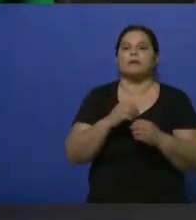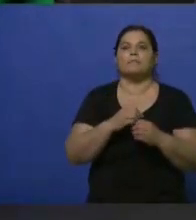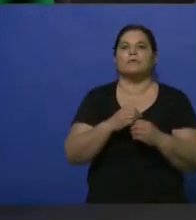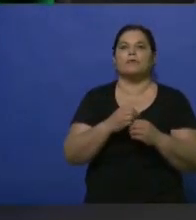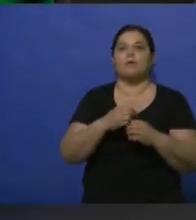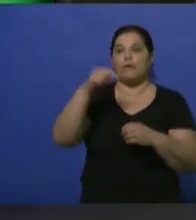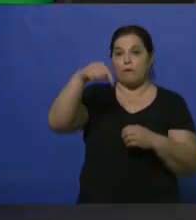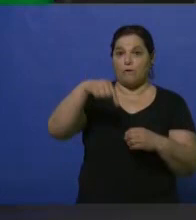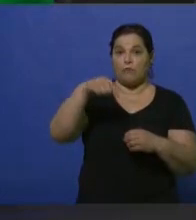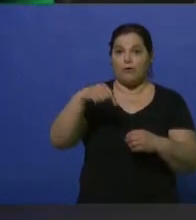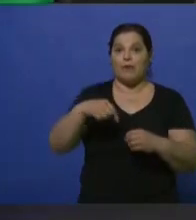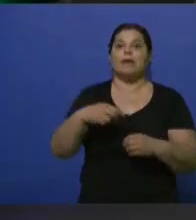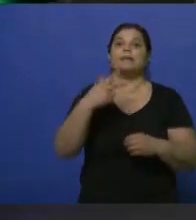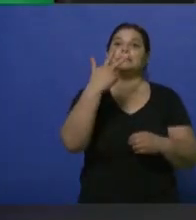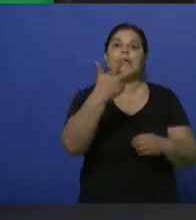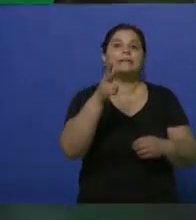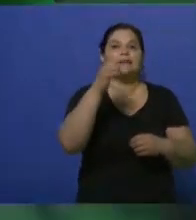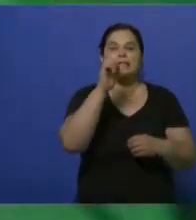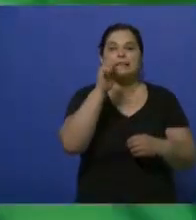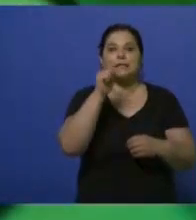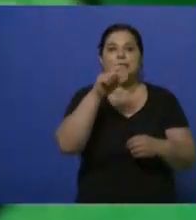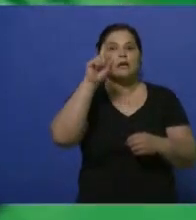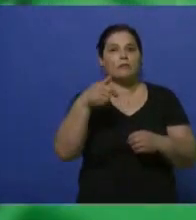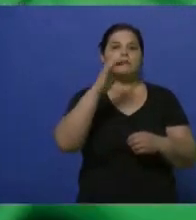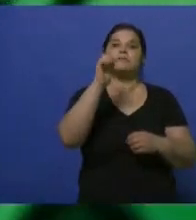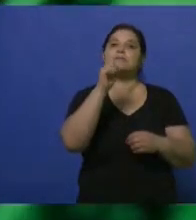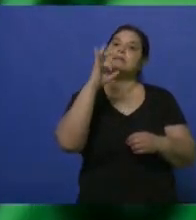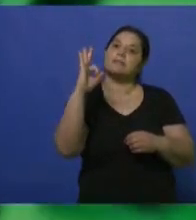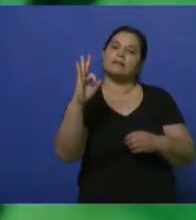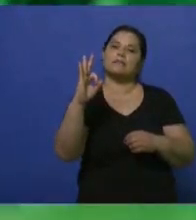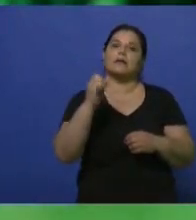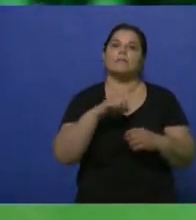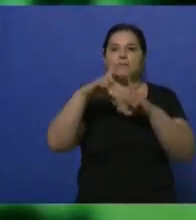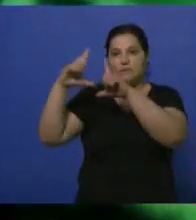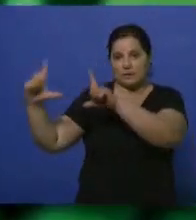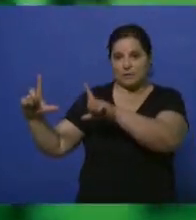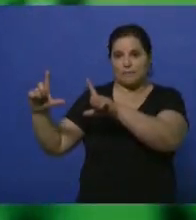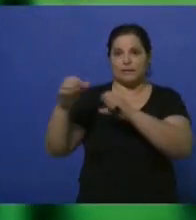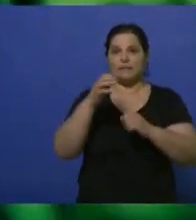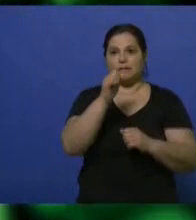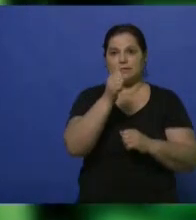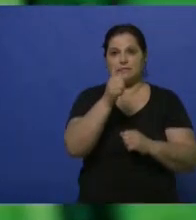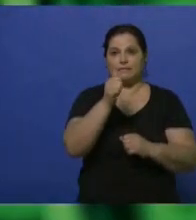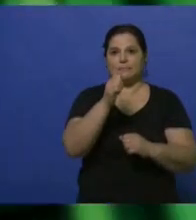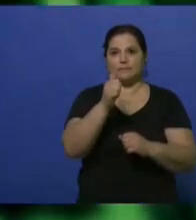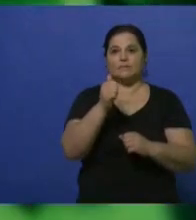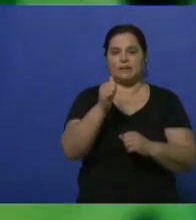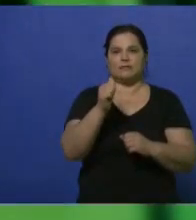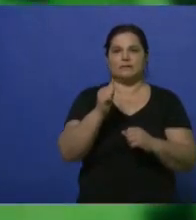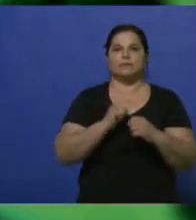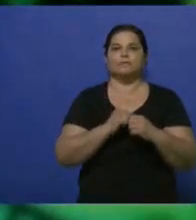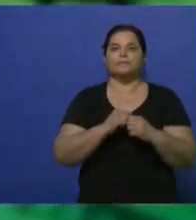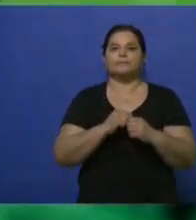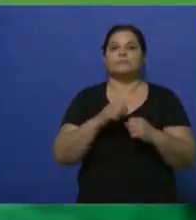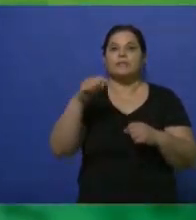sabemos que hoy es de 36,60, pero lo que tenemos ahora en pantalla, ahí vamos a la pantalla completa, el 28 de septiembre fue el mayor precio de venta